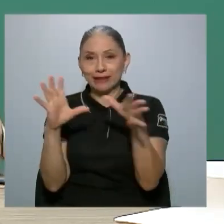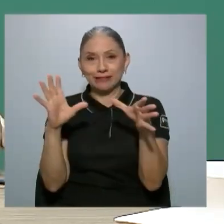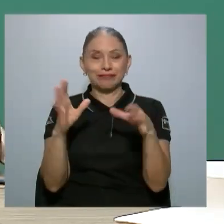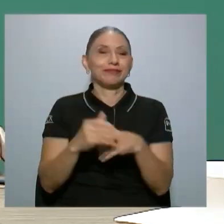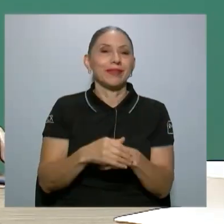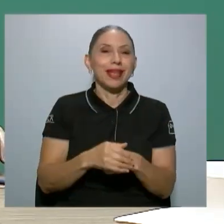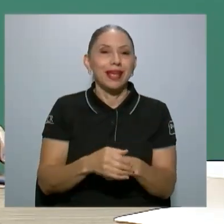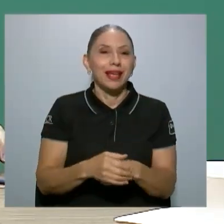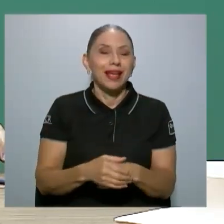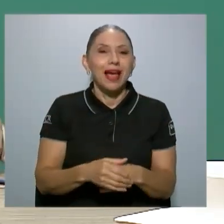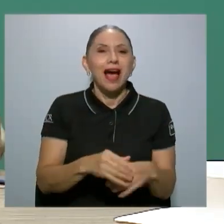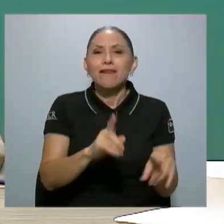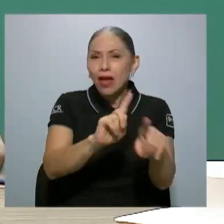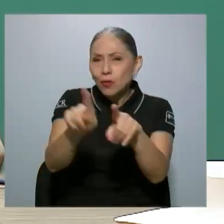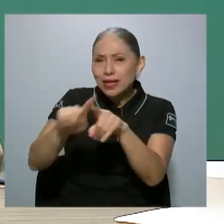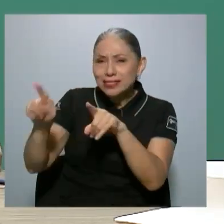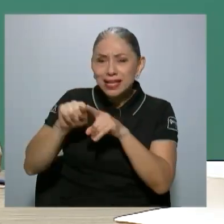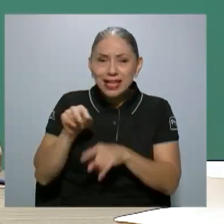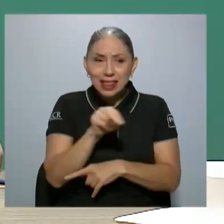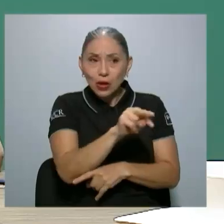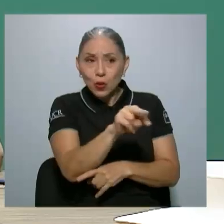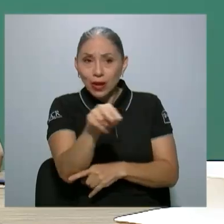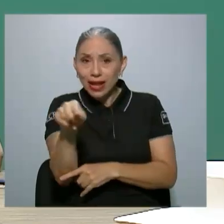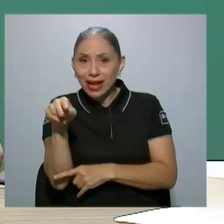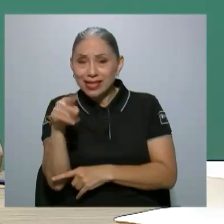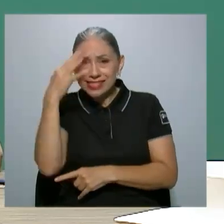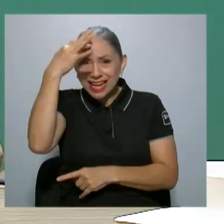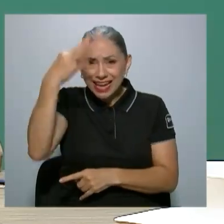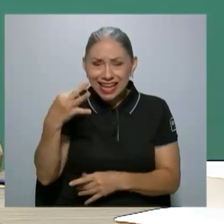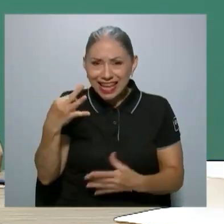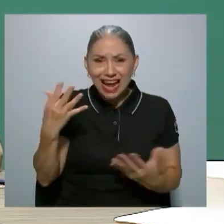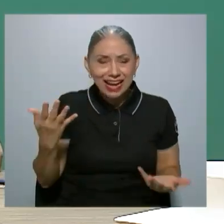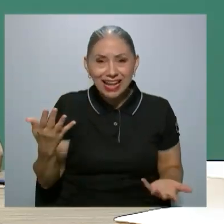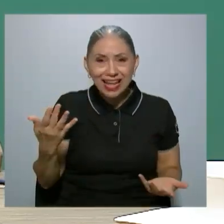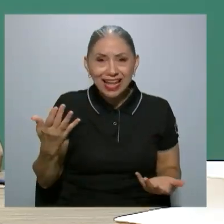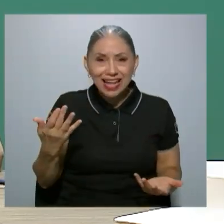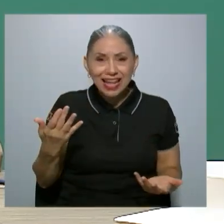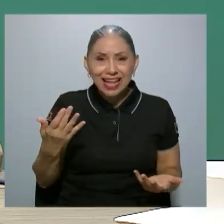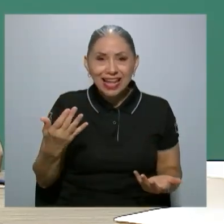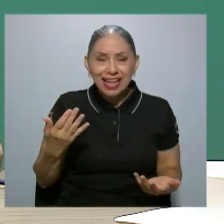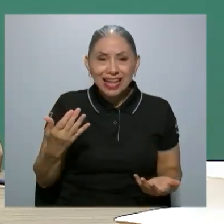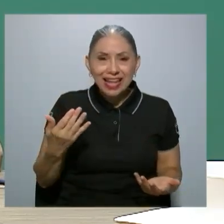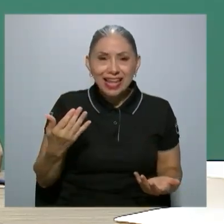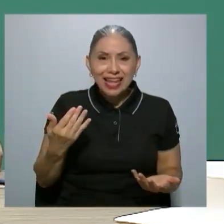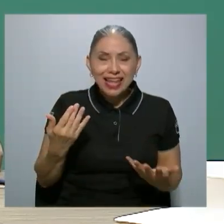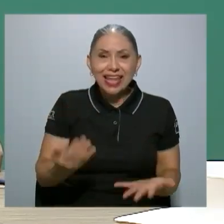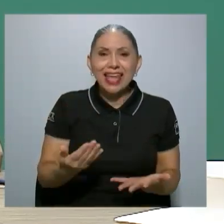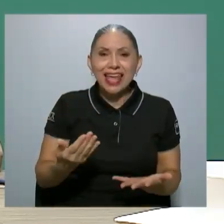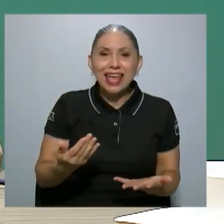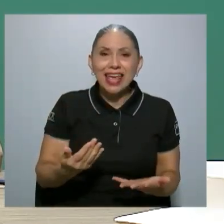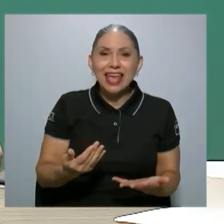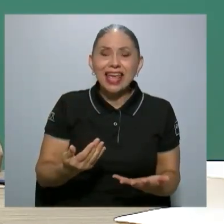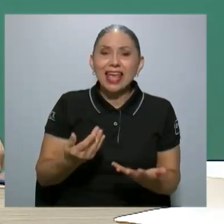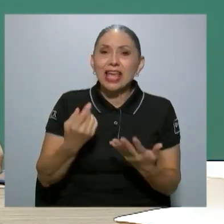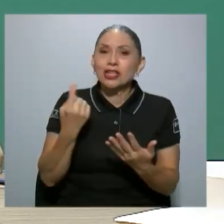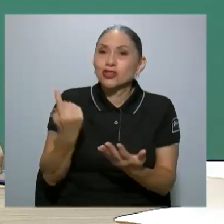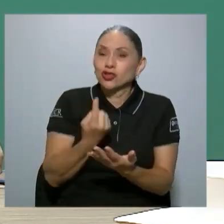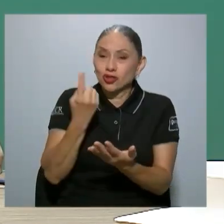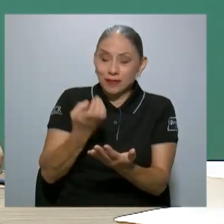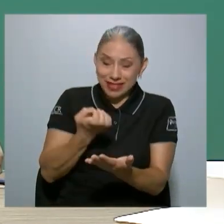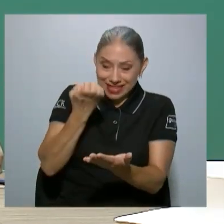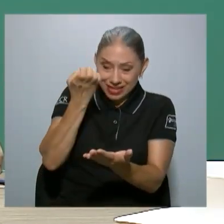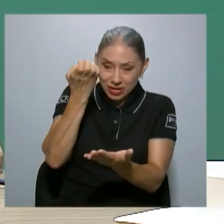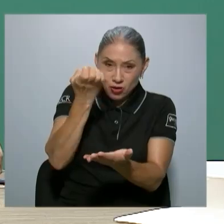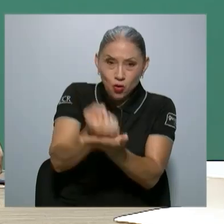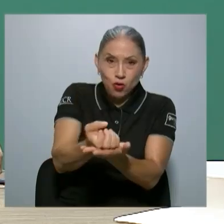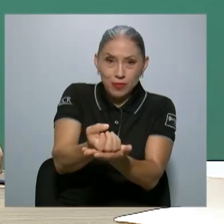había una serie de colegas de ustedes que creían que solo la economía sin ningún adjetivo era lo que tenía que hacer,